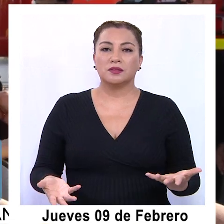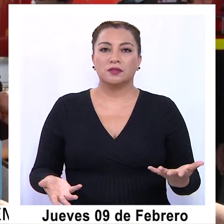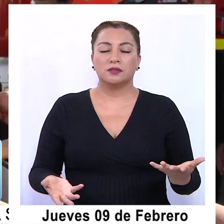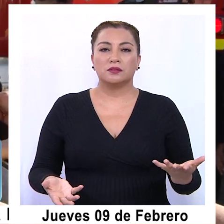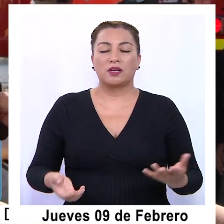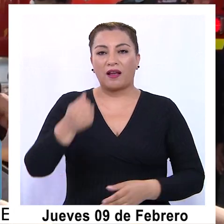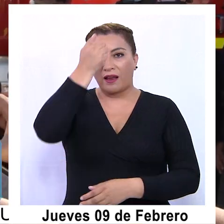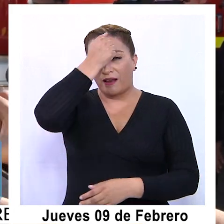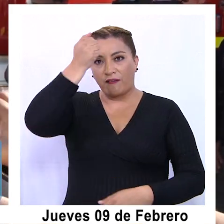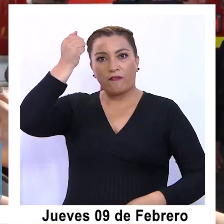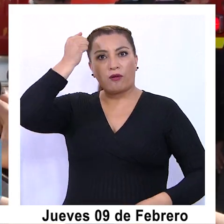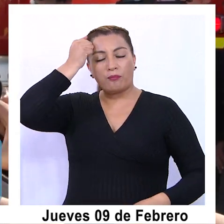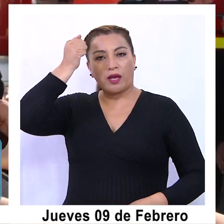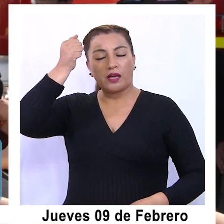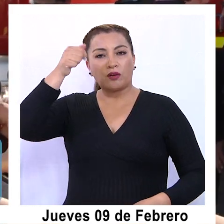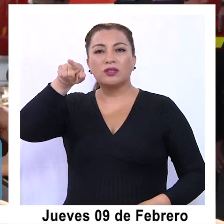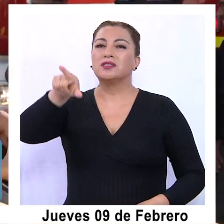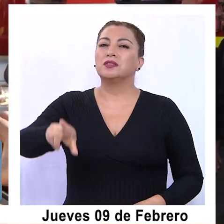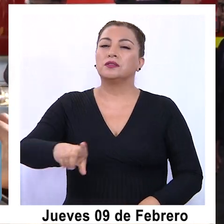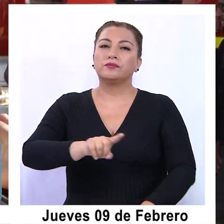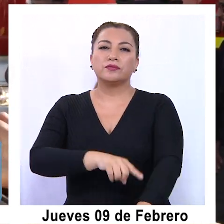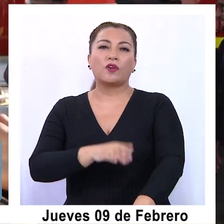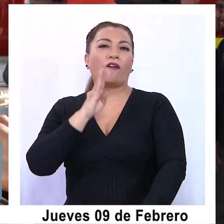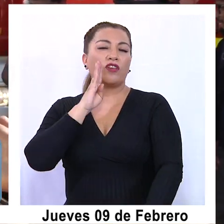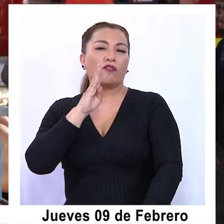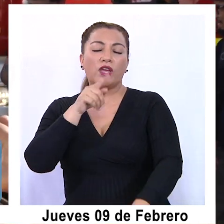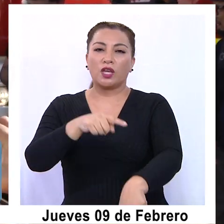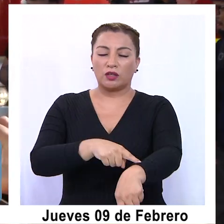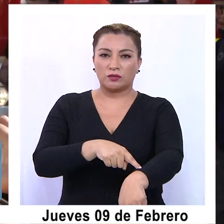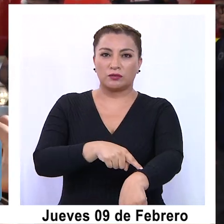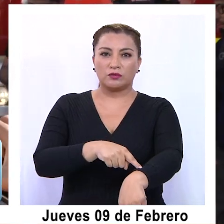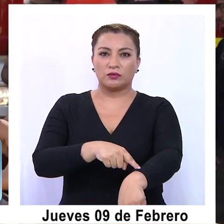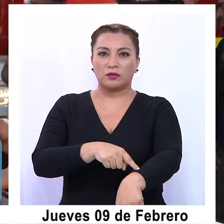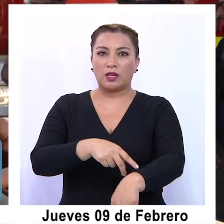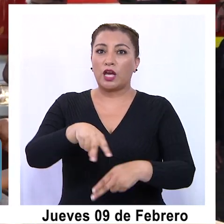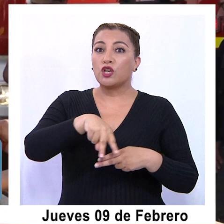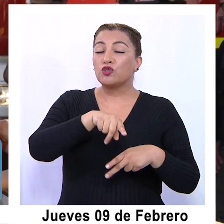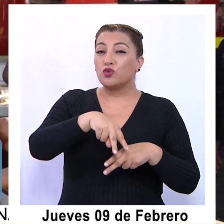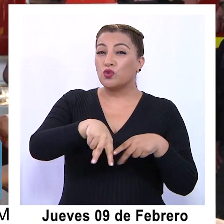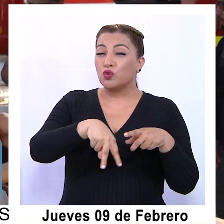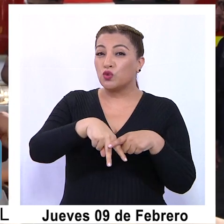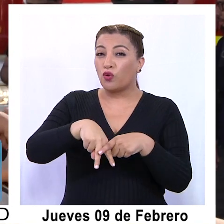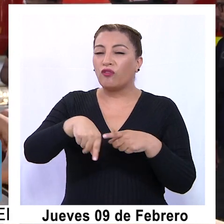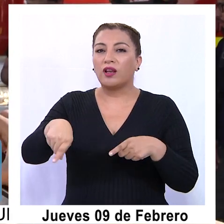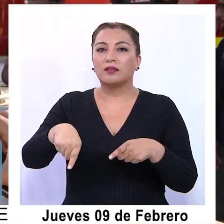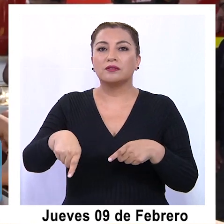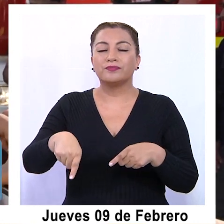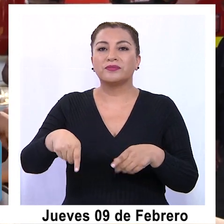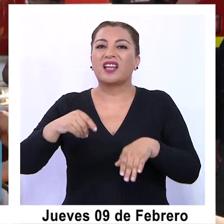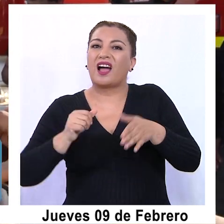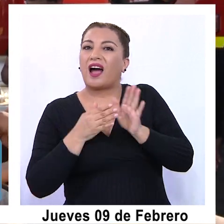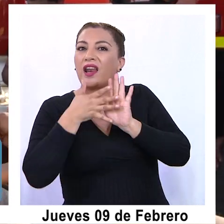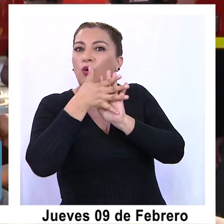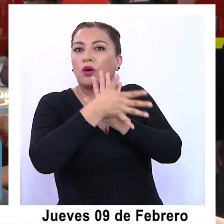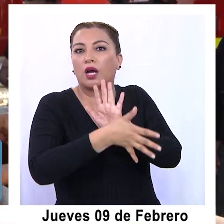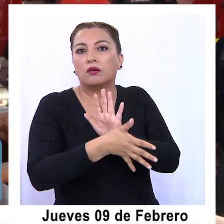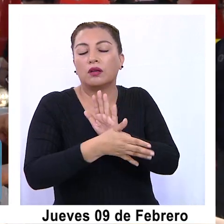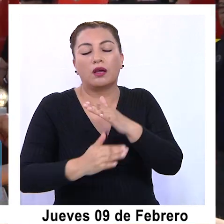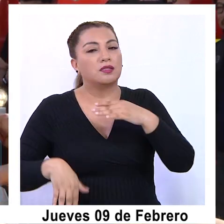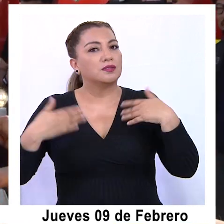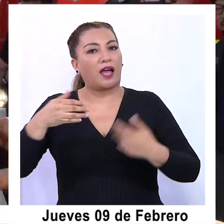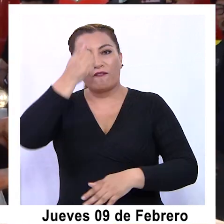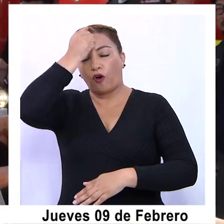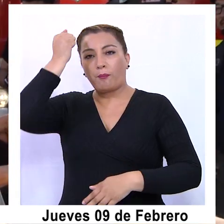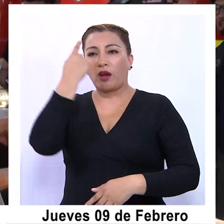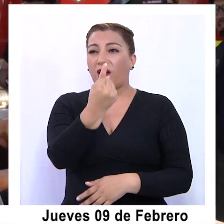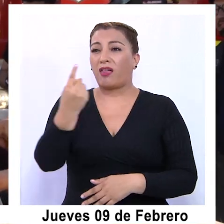de los cuerpos de bomberos que están en la zona afectada, región del Biobío, región del Ñuble, Araucanía, y ya están en su estado límite.